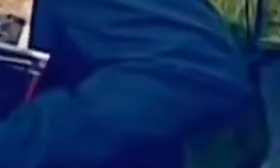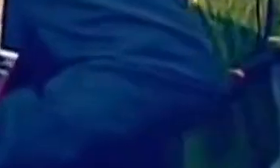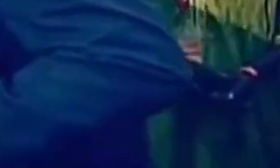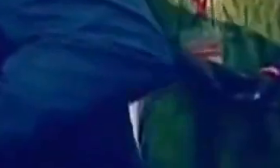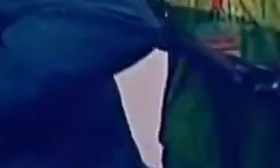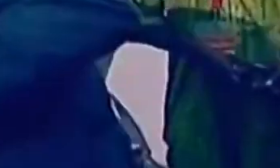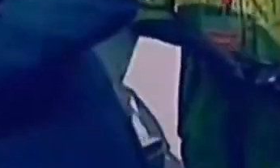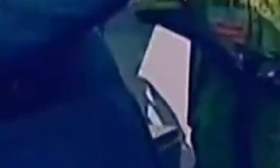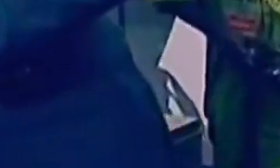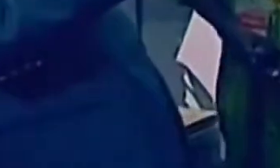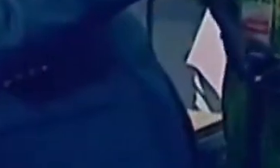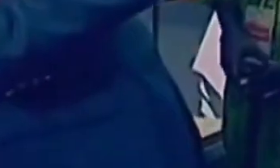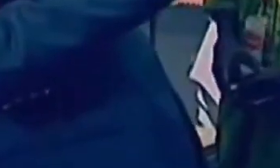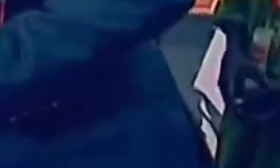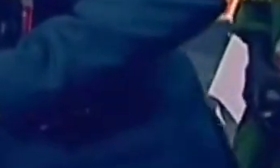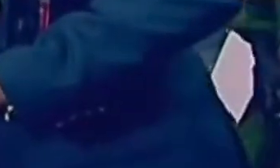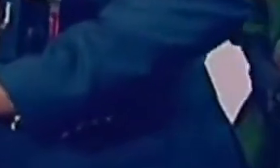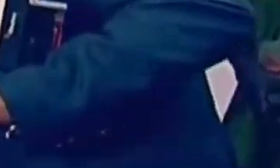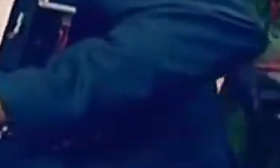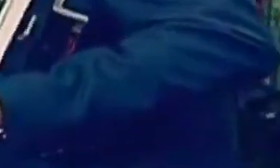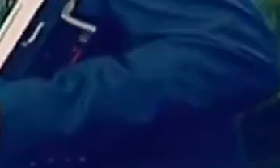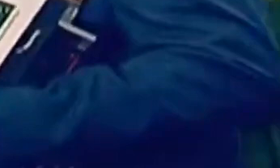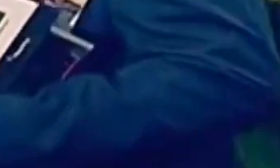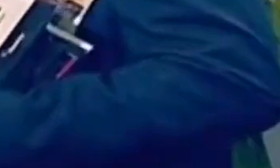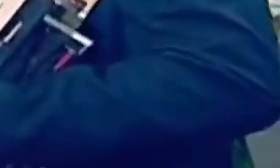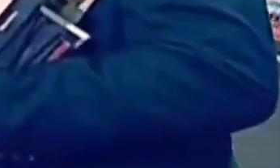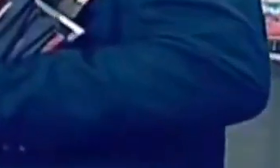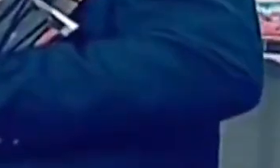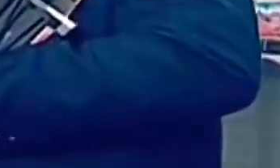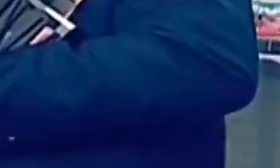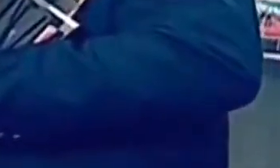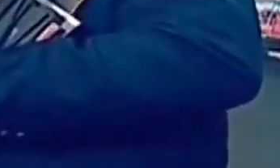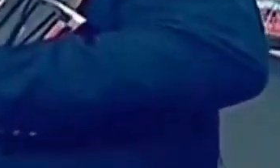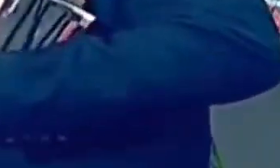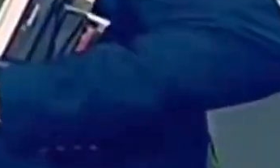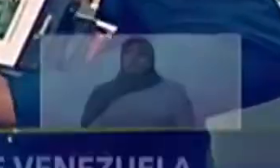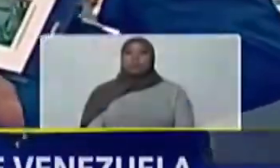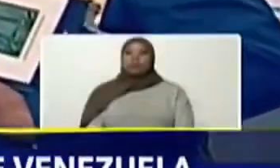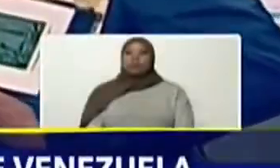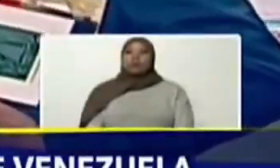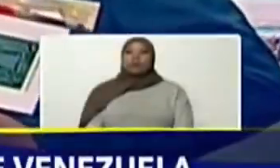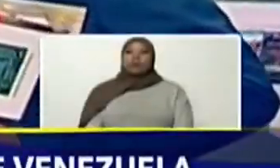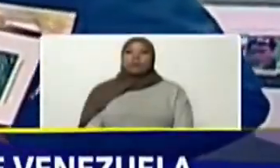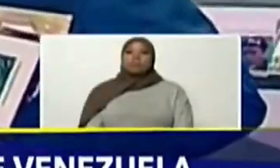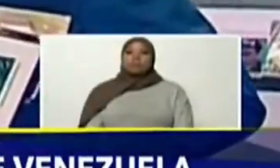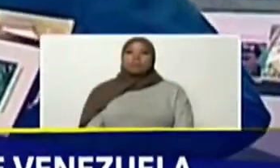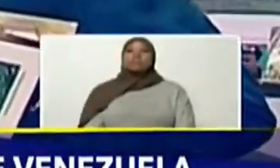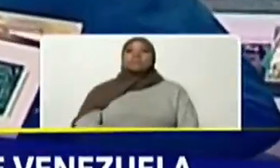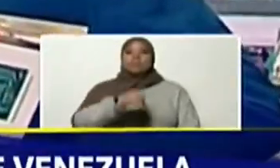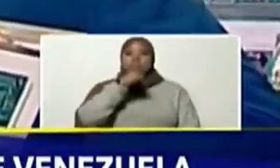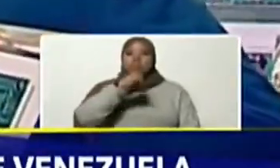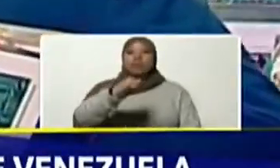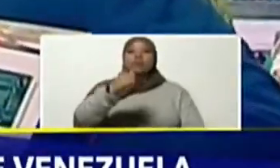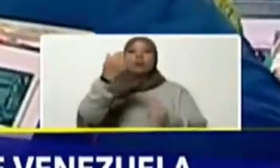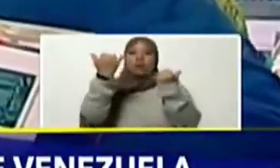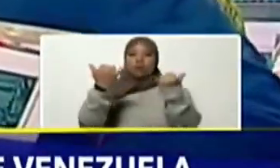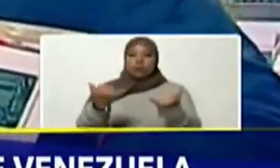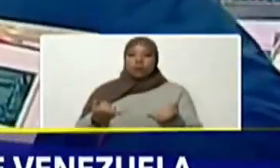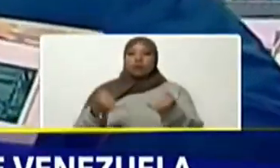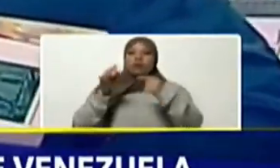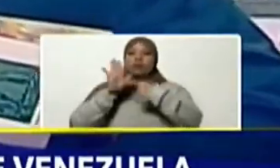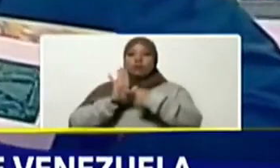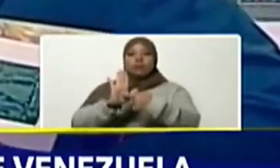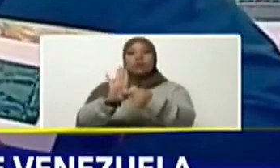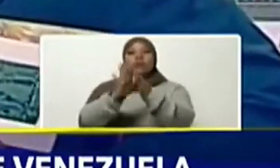ha palpado cada uno de estas editoriales. Hay que también precisar para ustedes que la